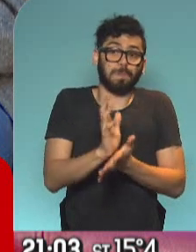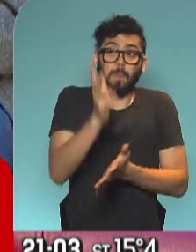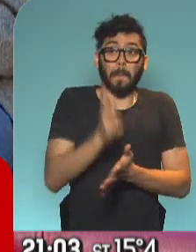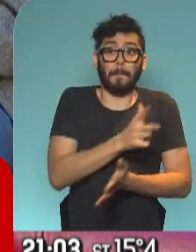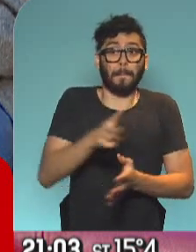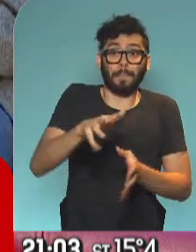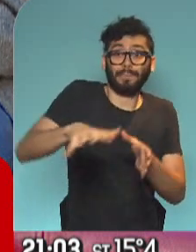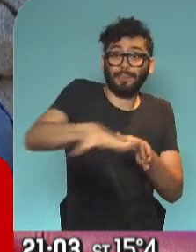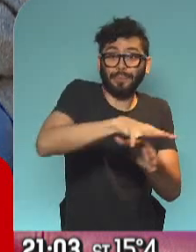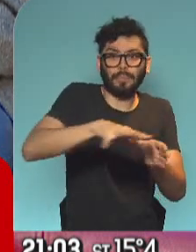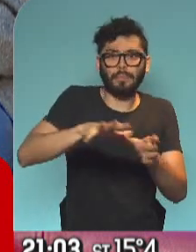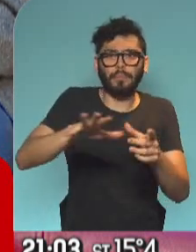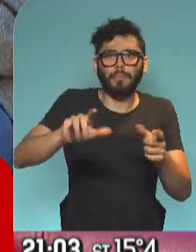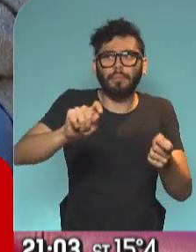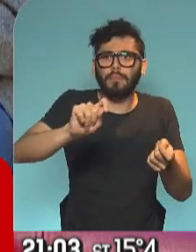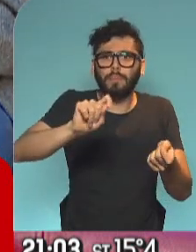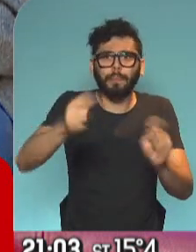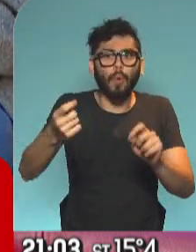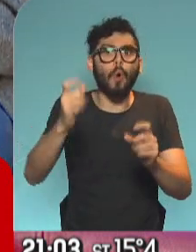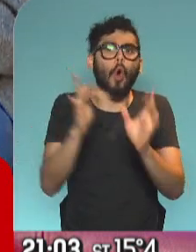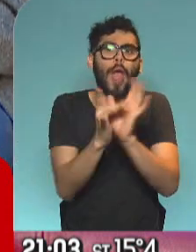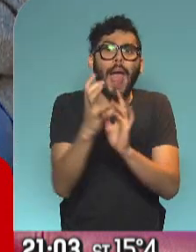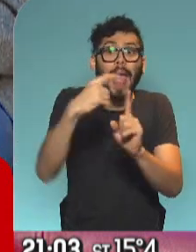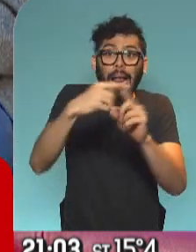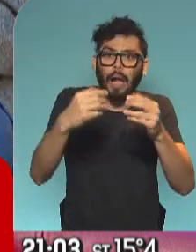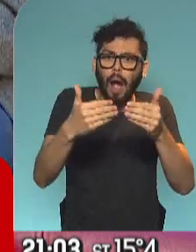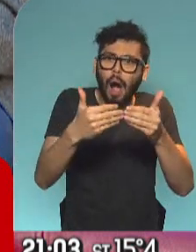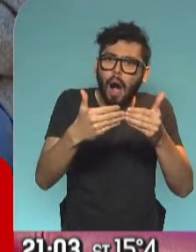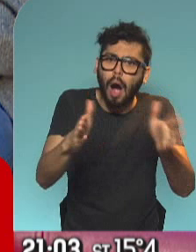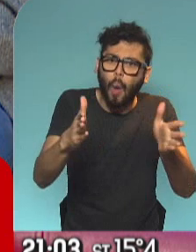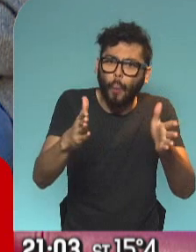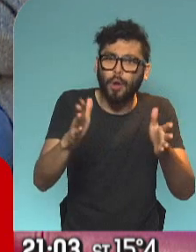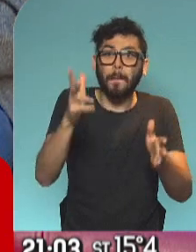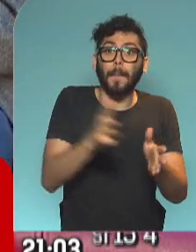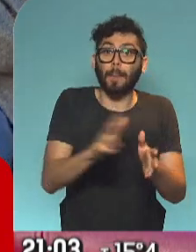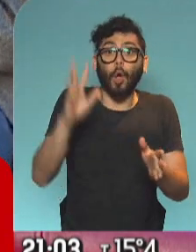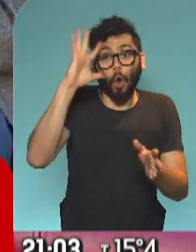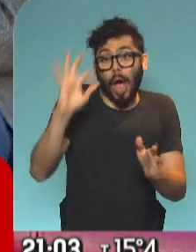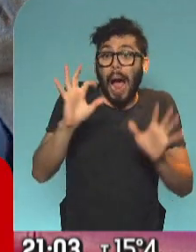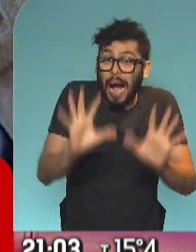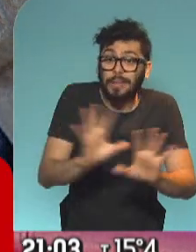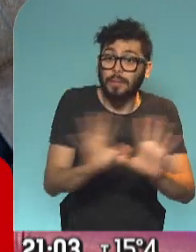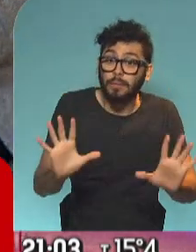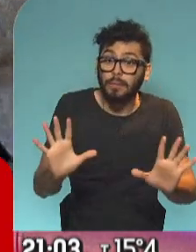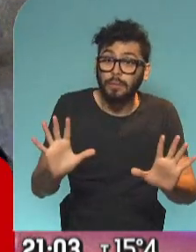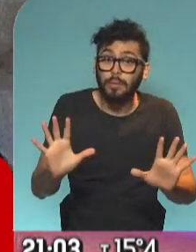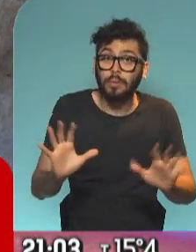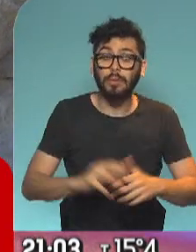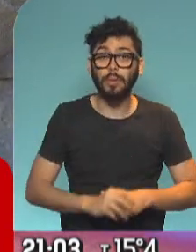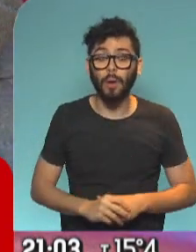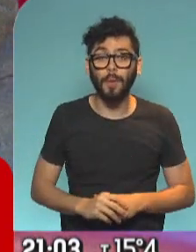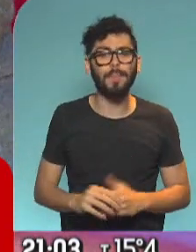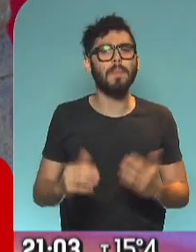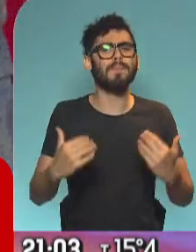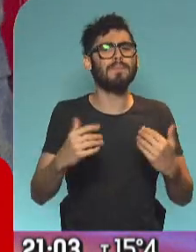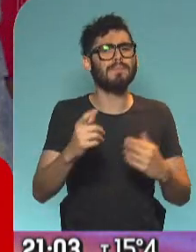una apertura real de la Iglesia? ¿Es una posición unilateral de Francisco? Yo creo que va en la